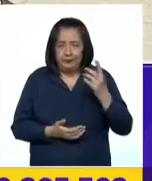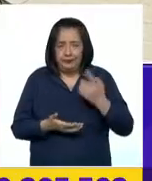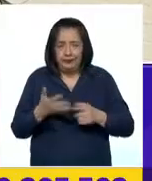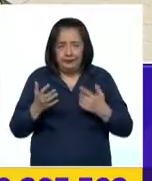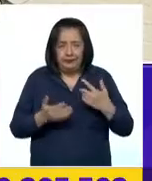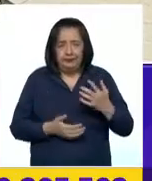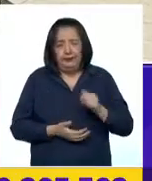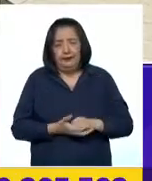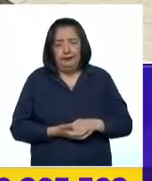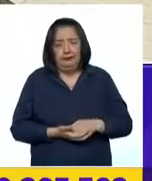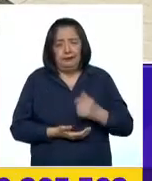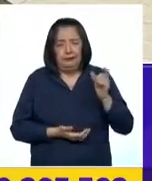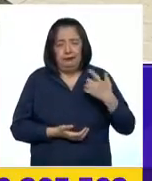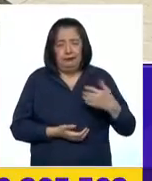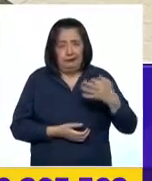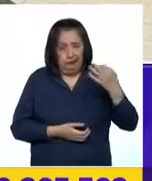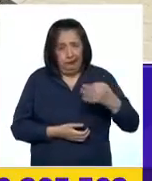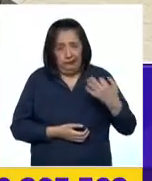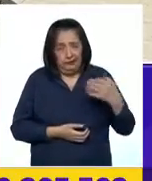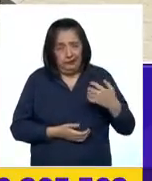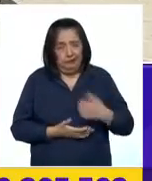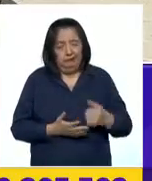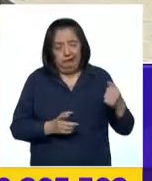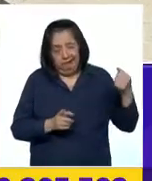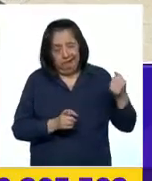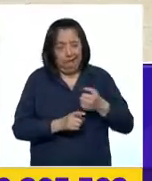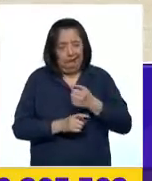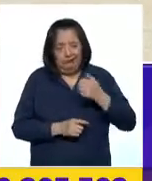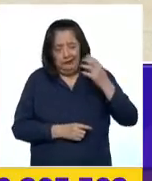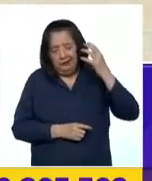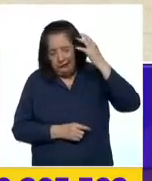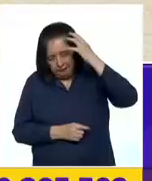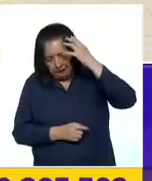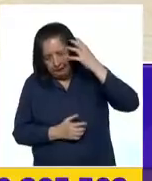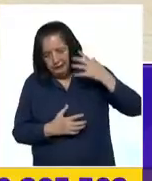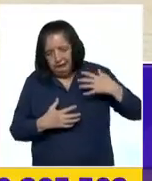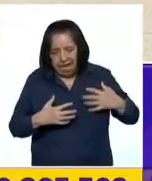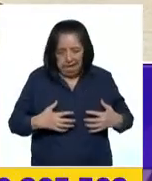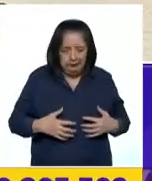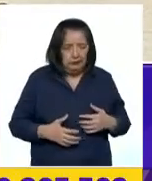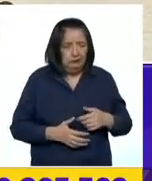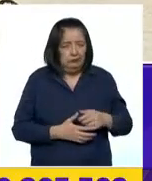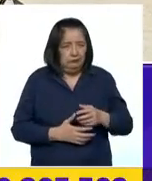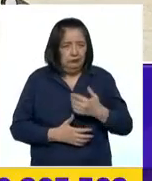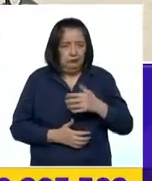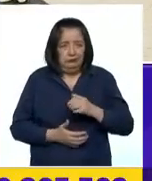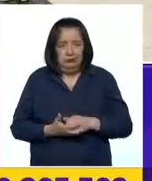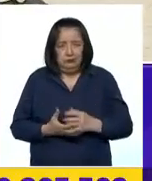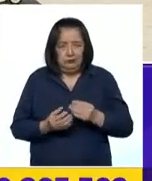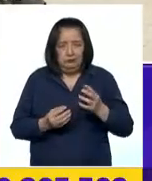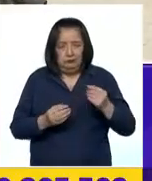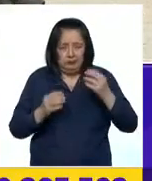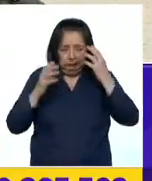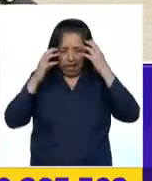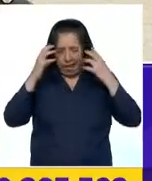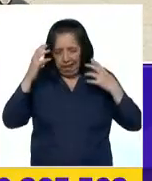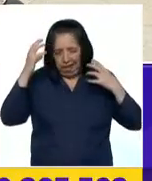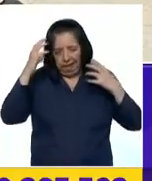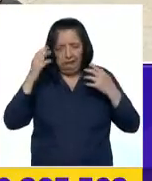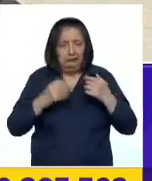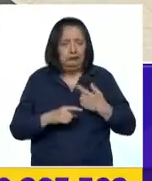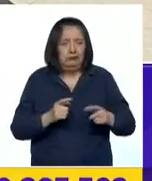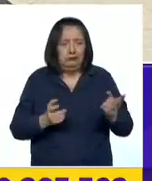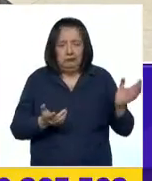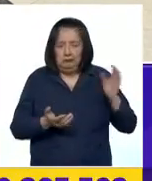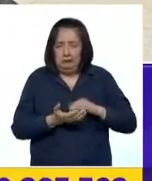quien sufre realmente todos los golpes en la cabeza, en el cuerpo, tiene muchos chinchones, hematomas en la cabeza, pero